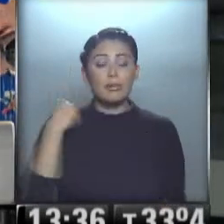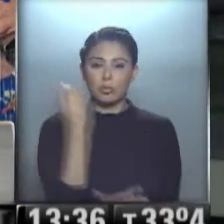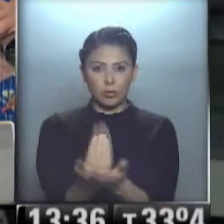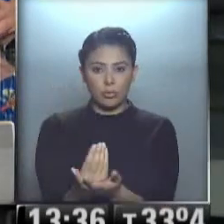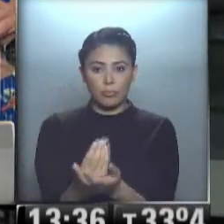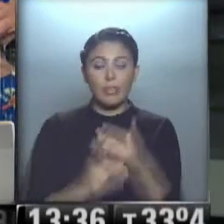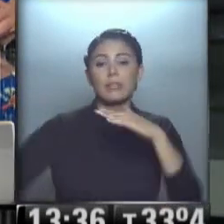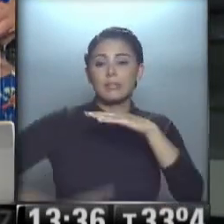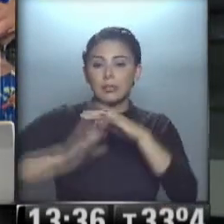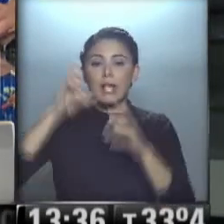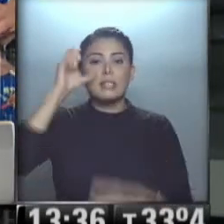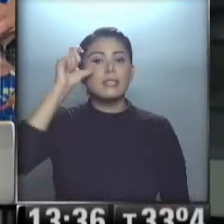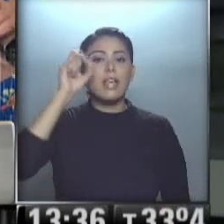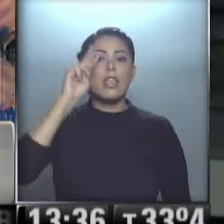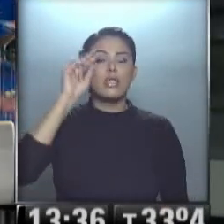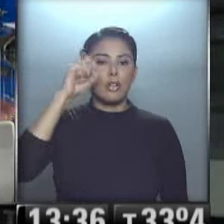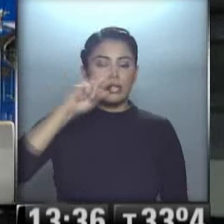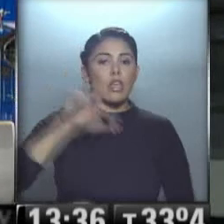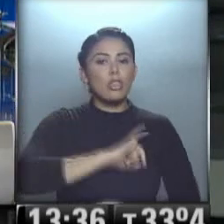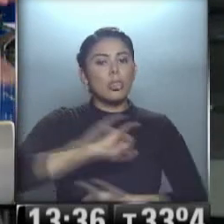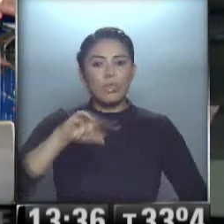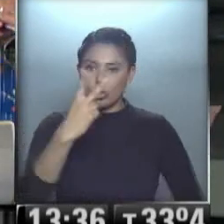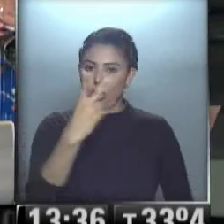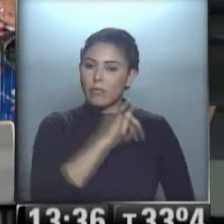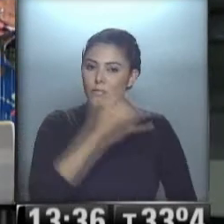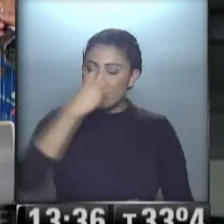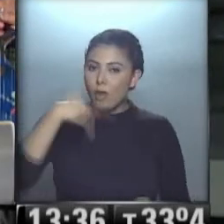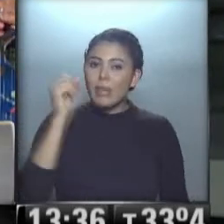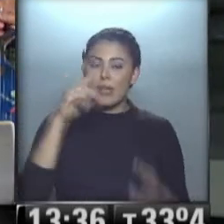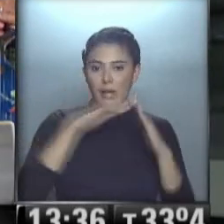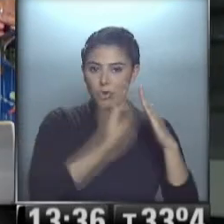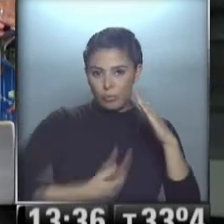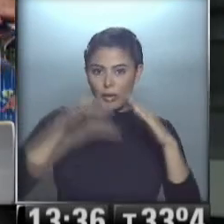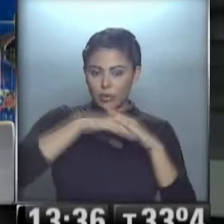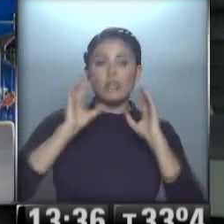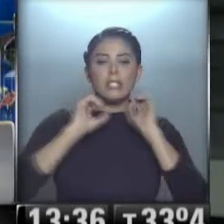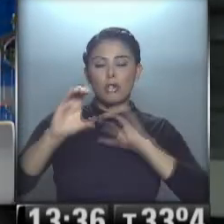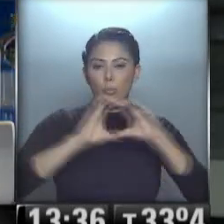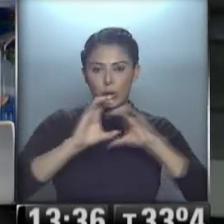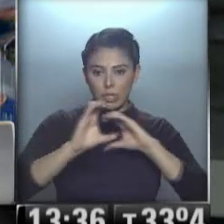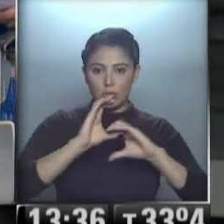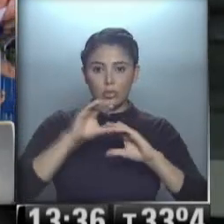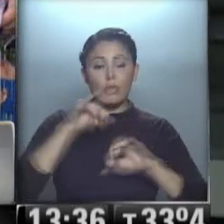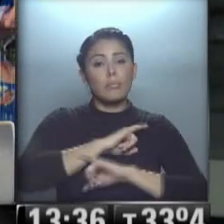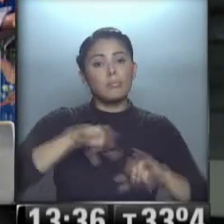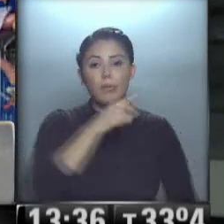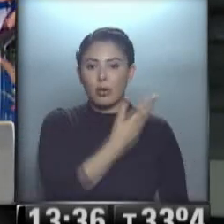al frente del sedronar son los dos avisos formales que acaba hacer desde casa de gobierno el secretario de comunicación pública de la nación alfredo